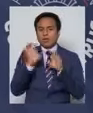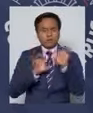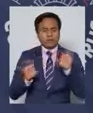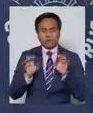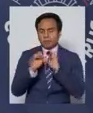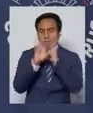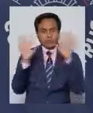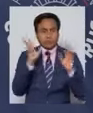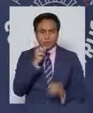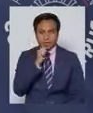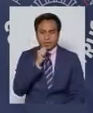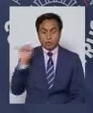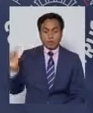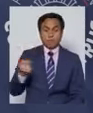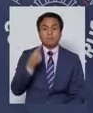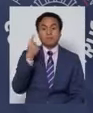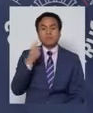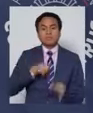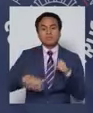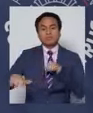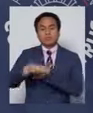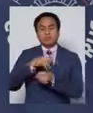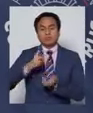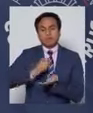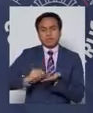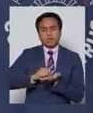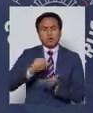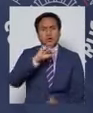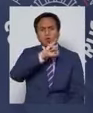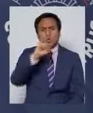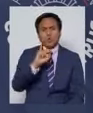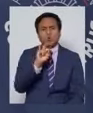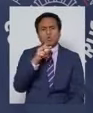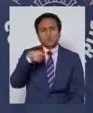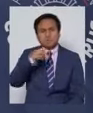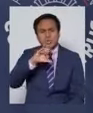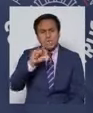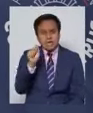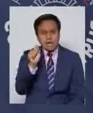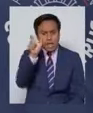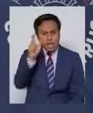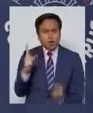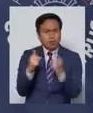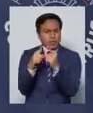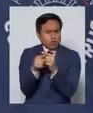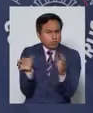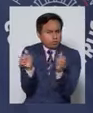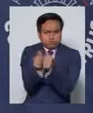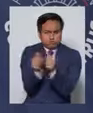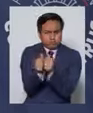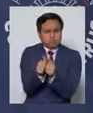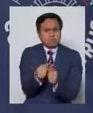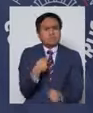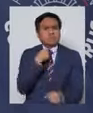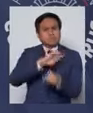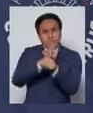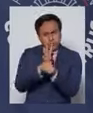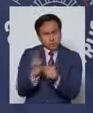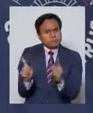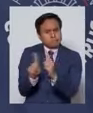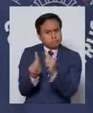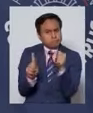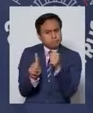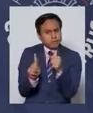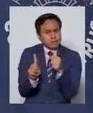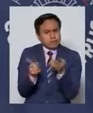han quedado claro. Lo primero, la situación del subsecretario Zúñiga. Sabíamos que había tenido contacto estrecho con un caso positivo de COVID